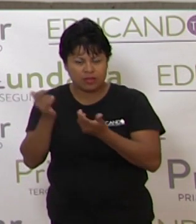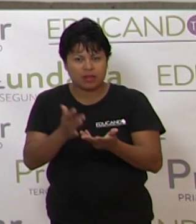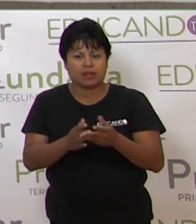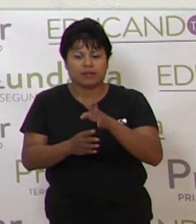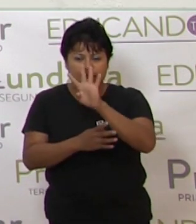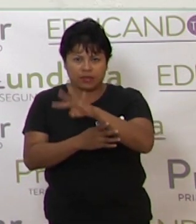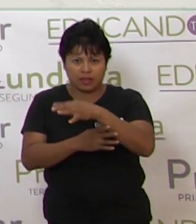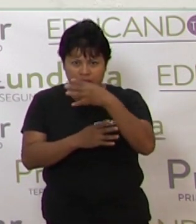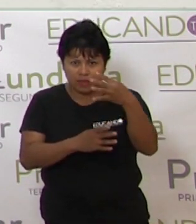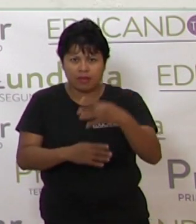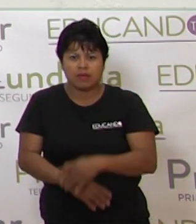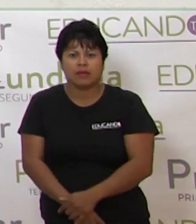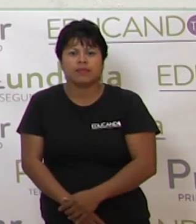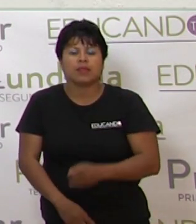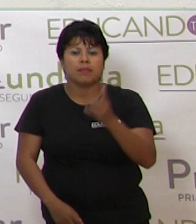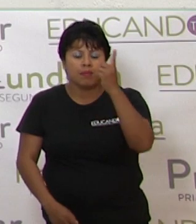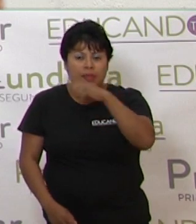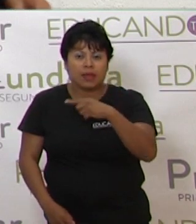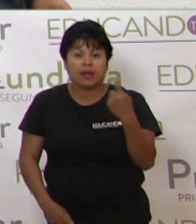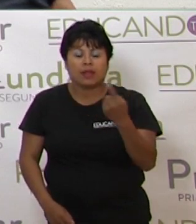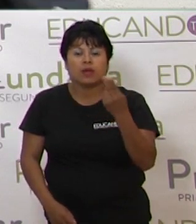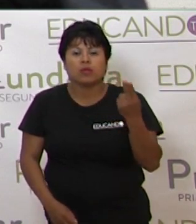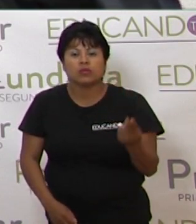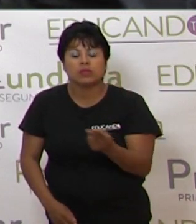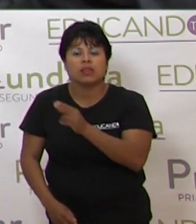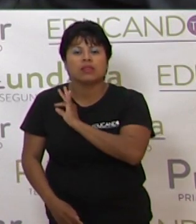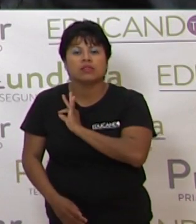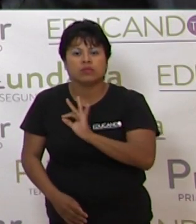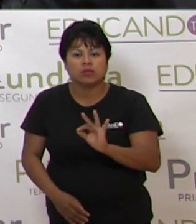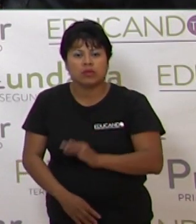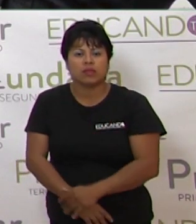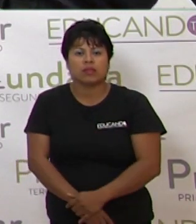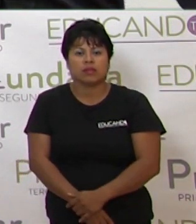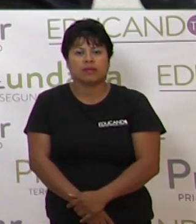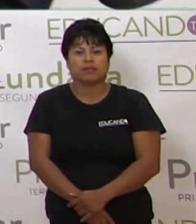tabla para que ustedes puedan